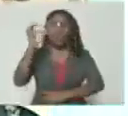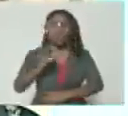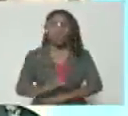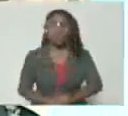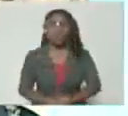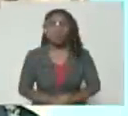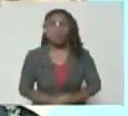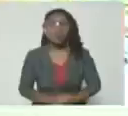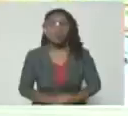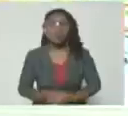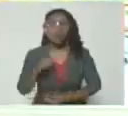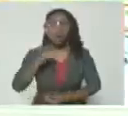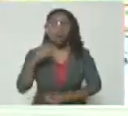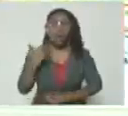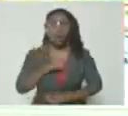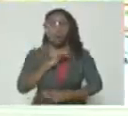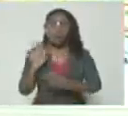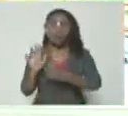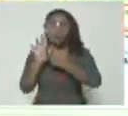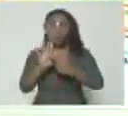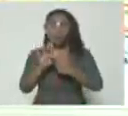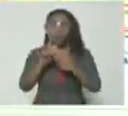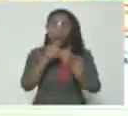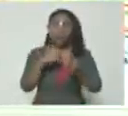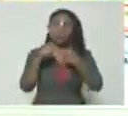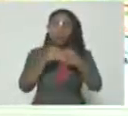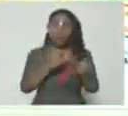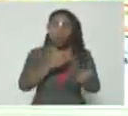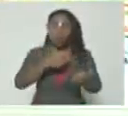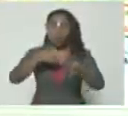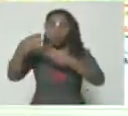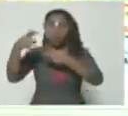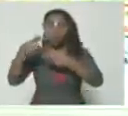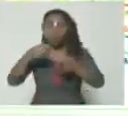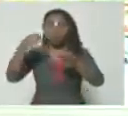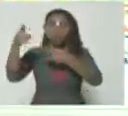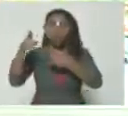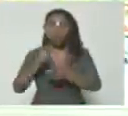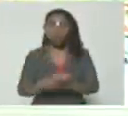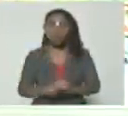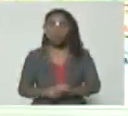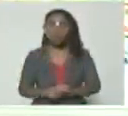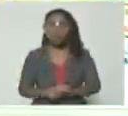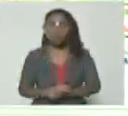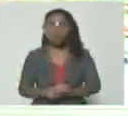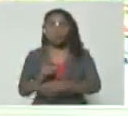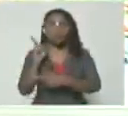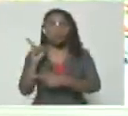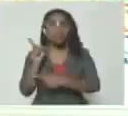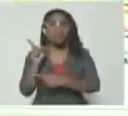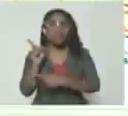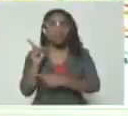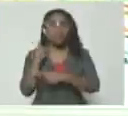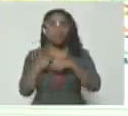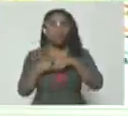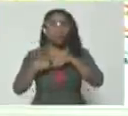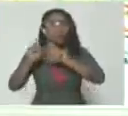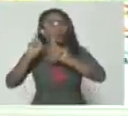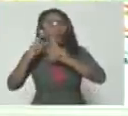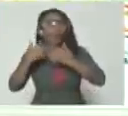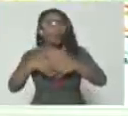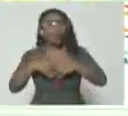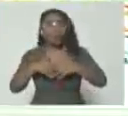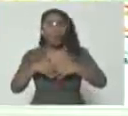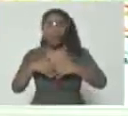aquí también tengo otras presentaciones de exportación de otra empresa, creo que